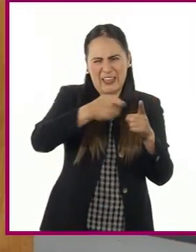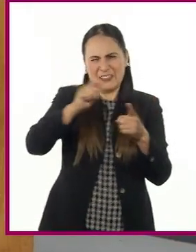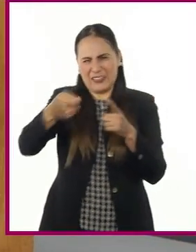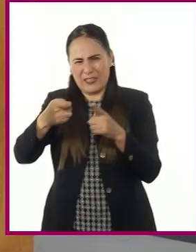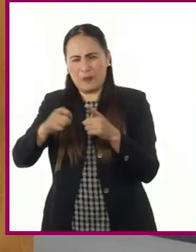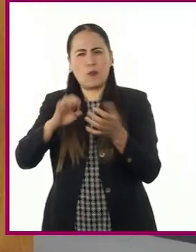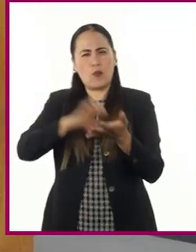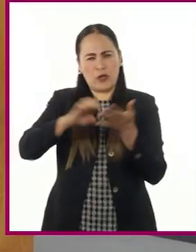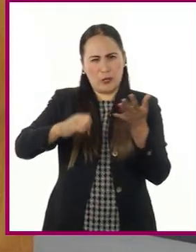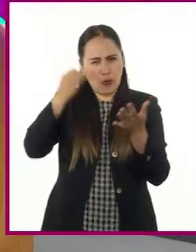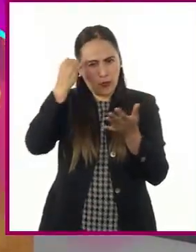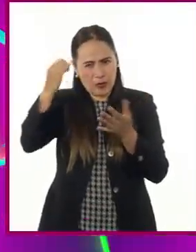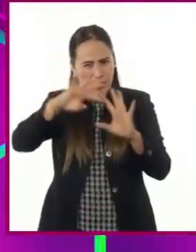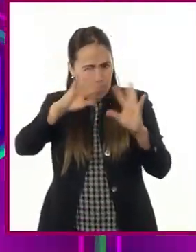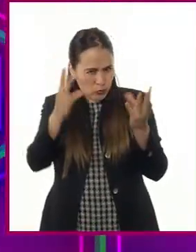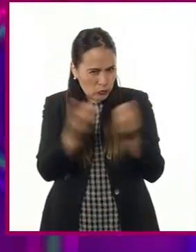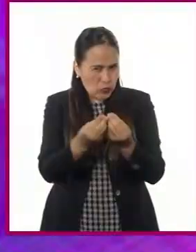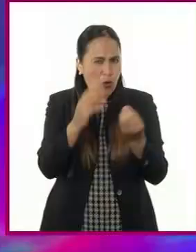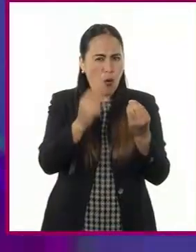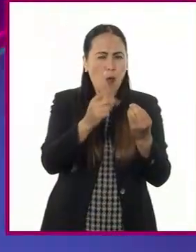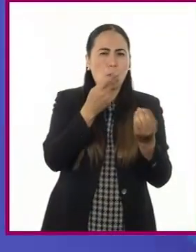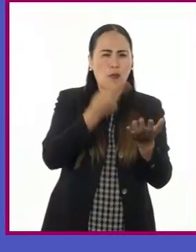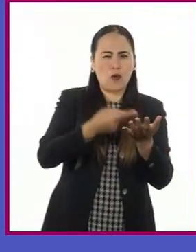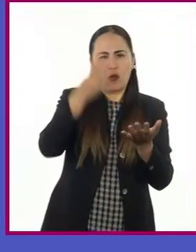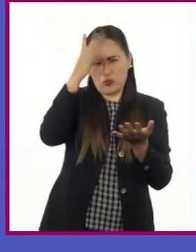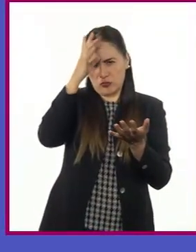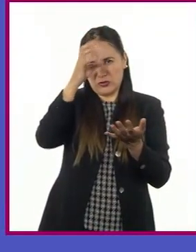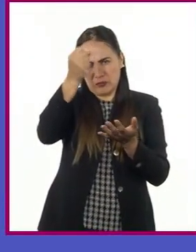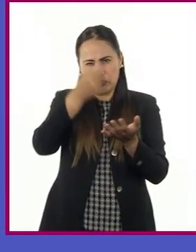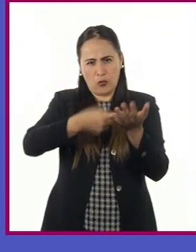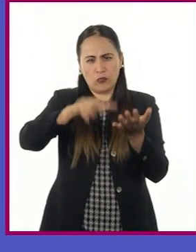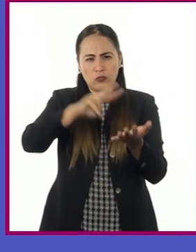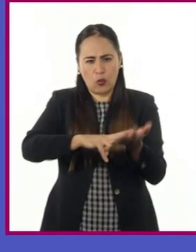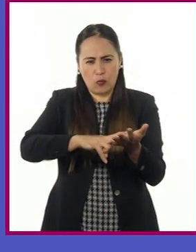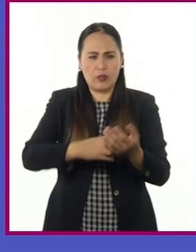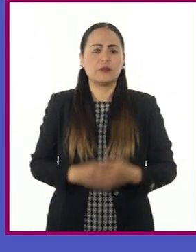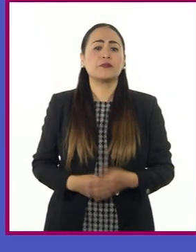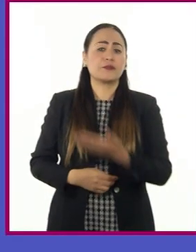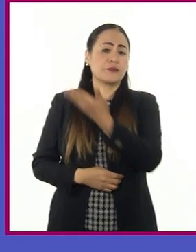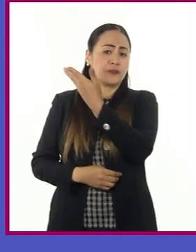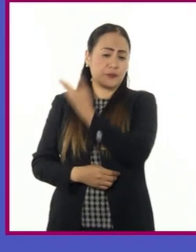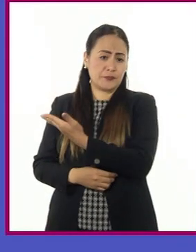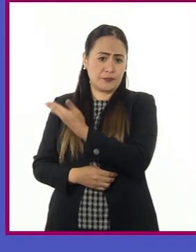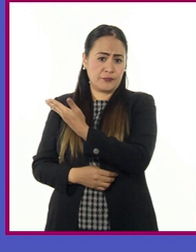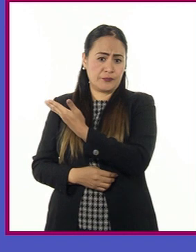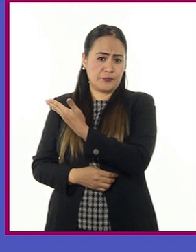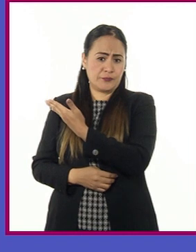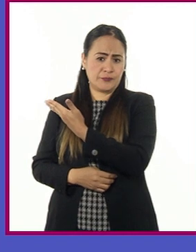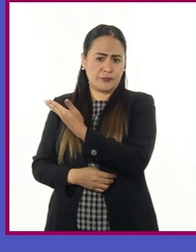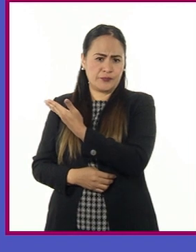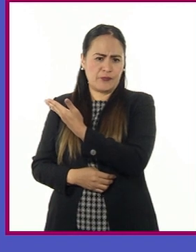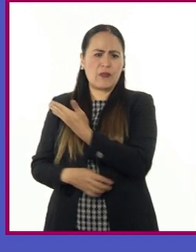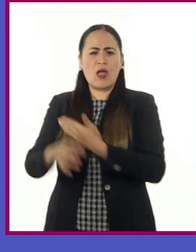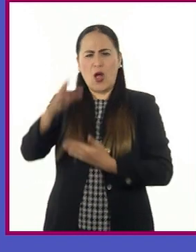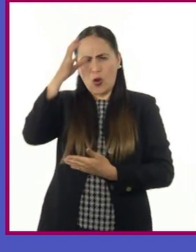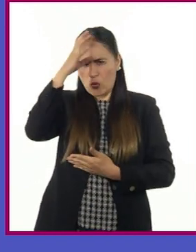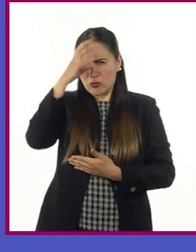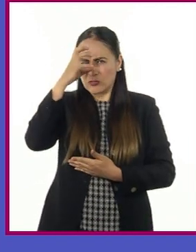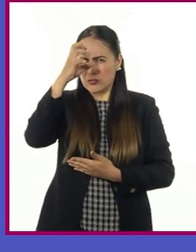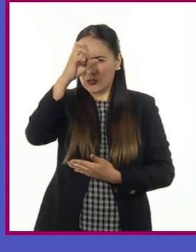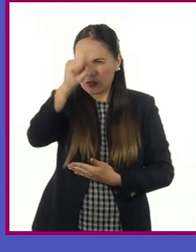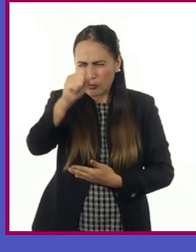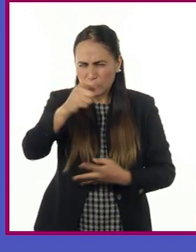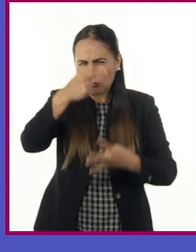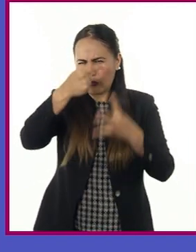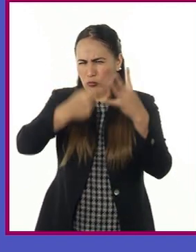ideas, los dobles sentidos. Los recursos literarios se encargan de trastocar los conceptos, de darle